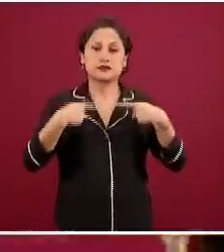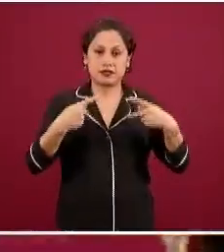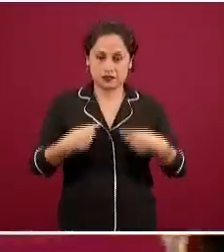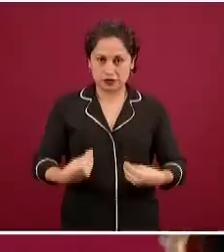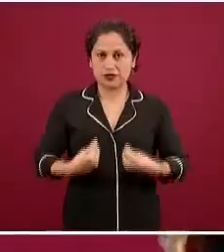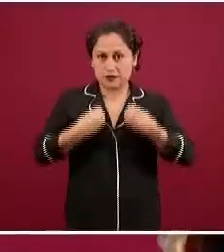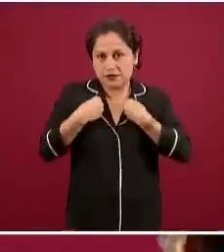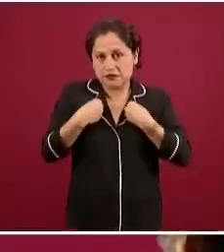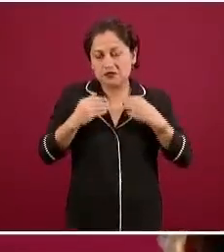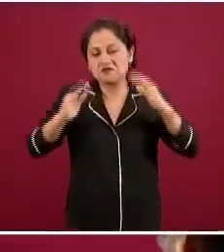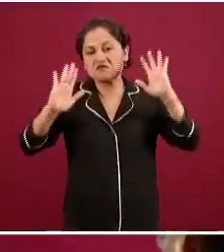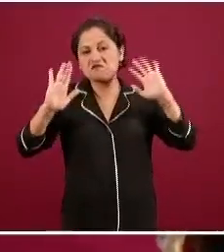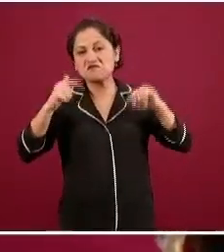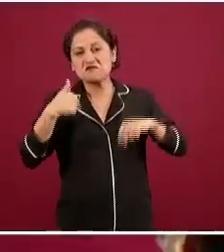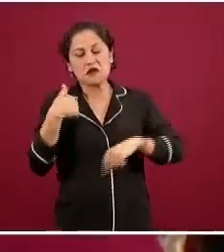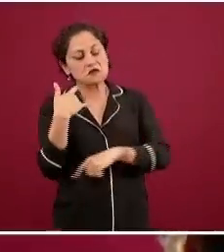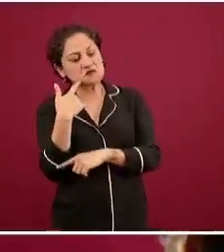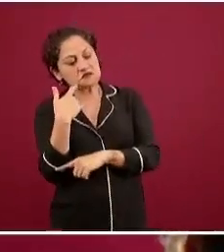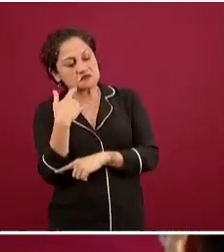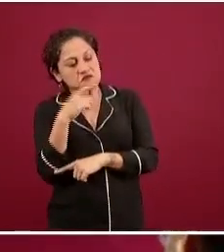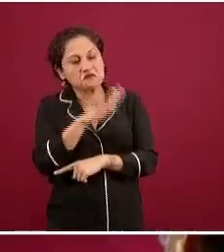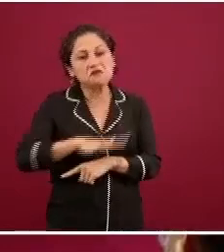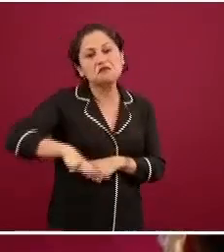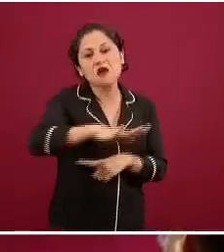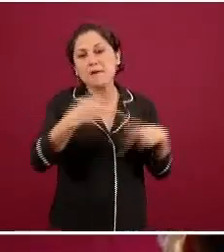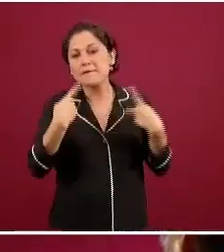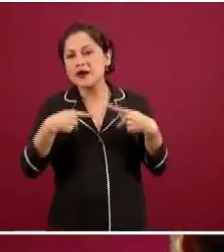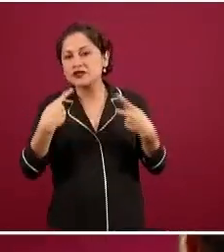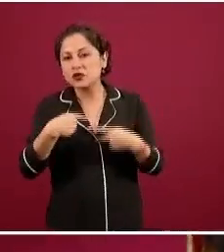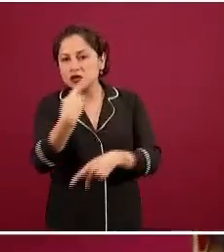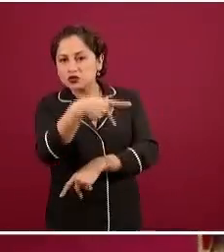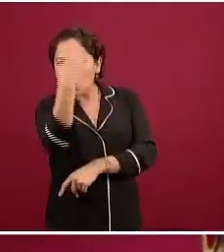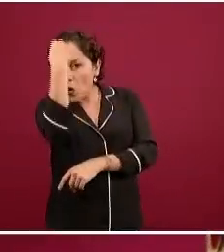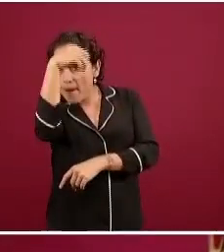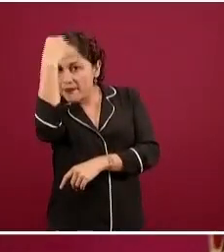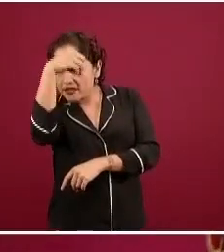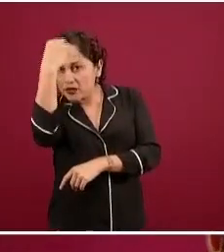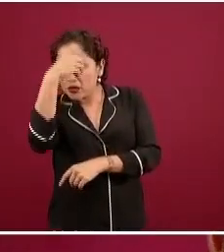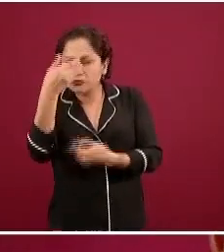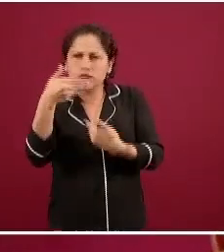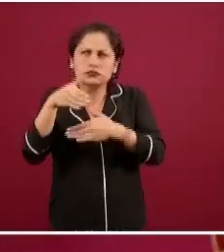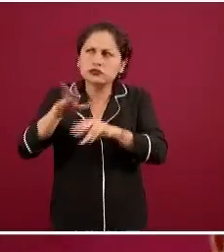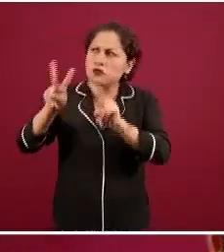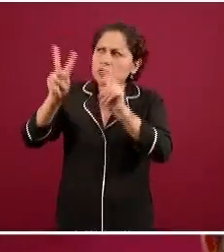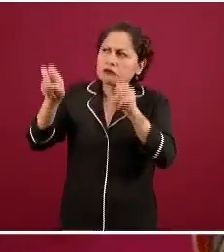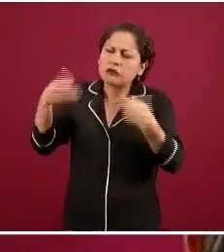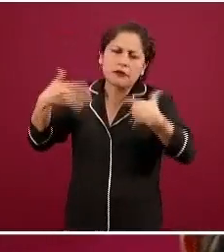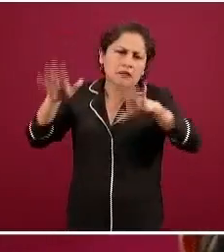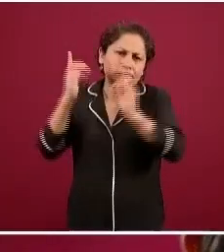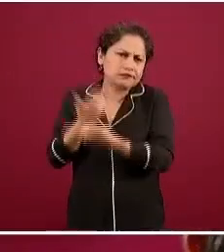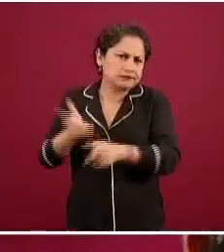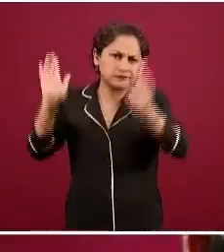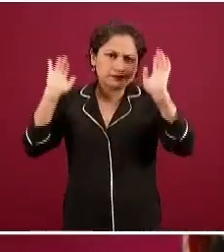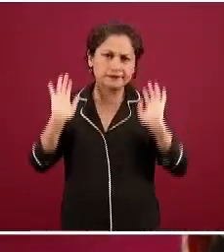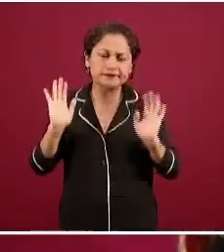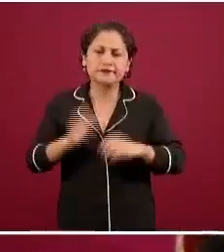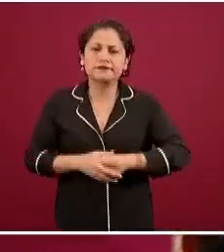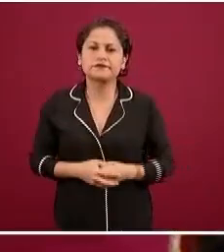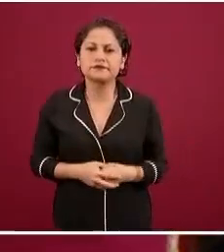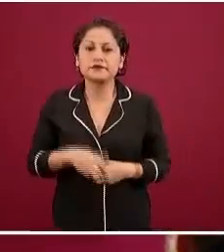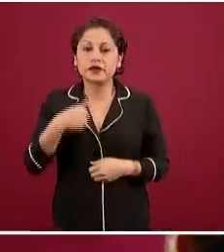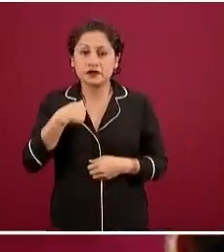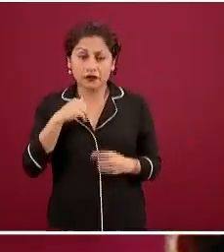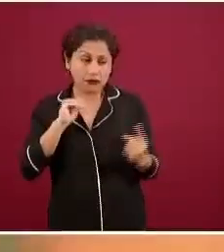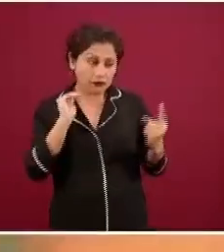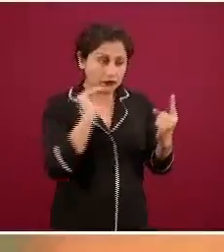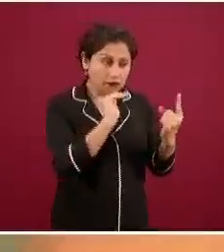conocer qué opinan las personas en México sobre el tema que ustedes quieran, no necesito ir con